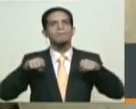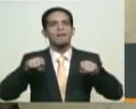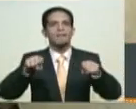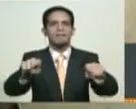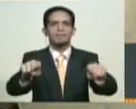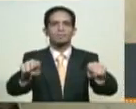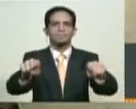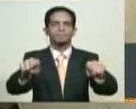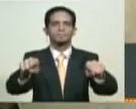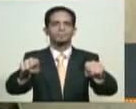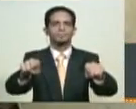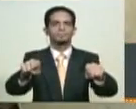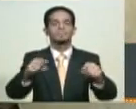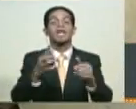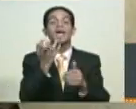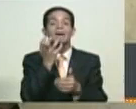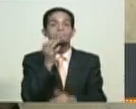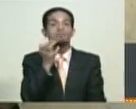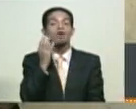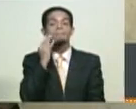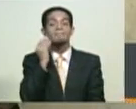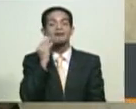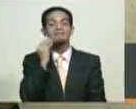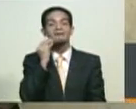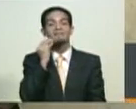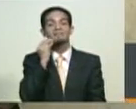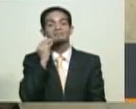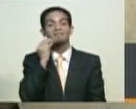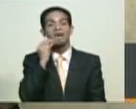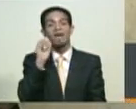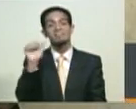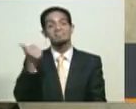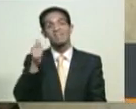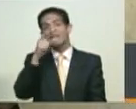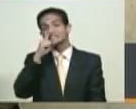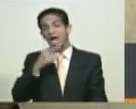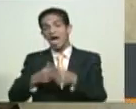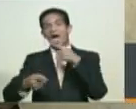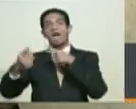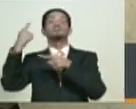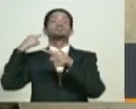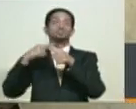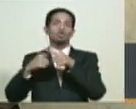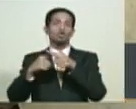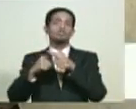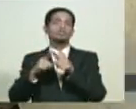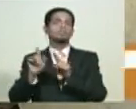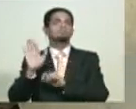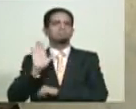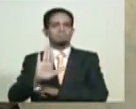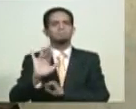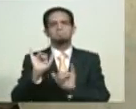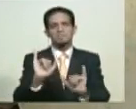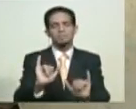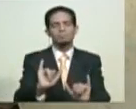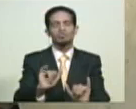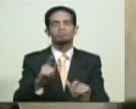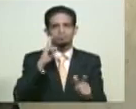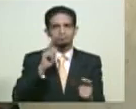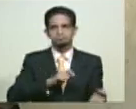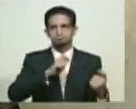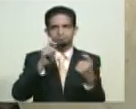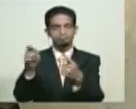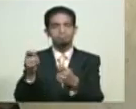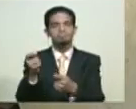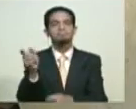pudiéramos verdaderamente compartir eso. Nuevamente pide la palabra el presidente de la Asociación Bancaria